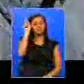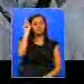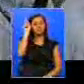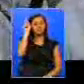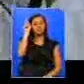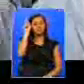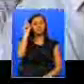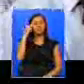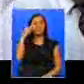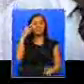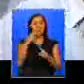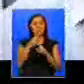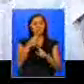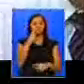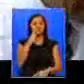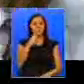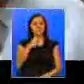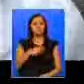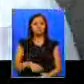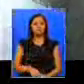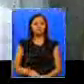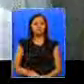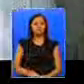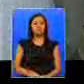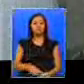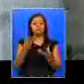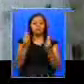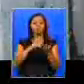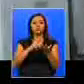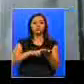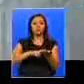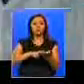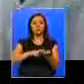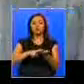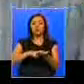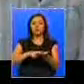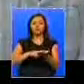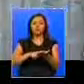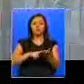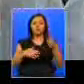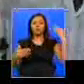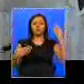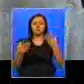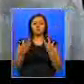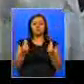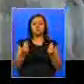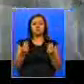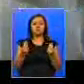Ahí se nota también la nariz de perfil. Bueno, tuvimos muchas reuniones también políticas.